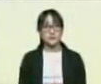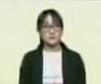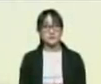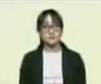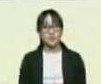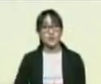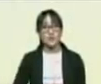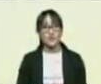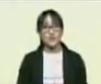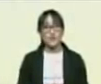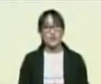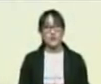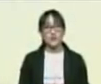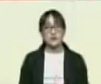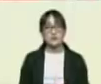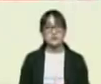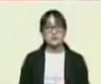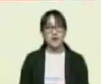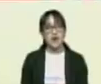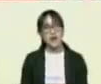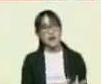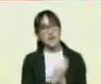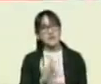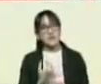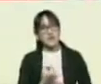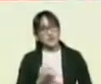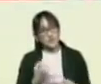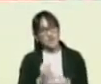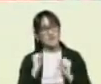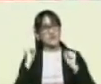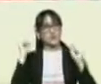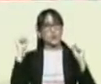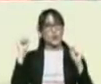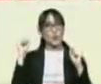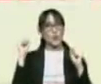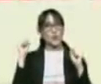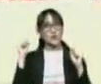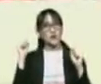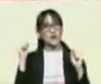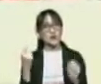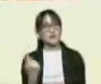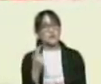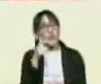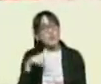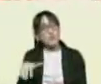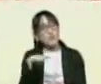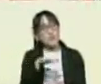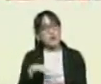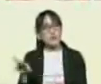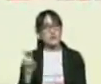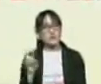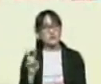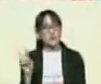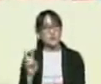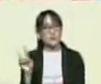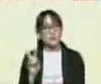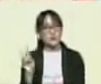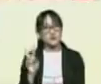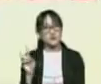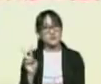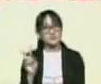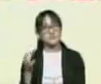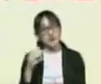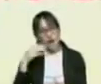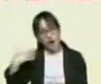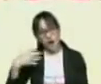fuerza, una energía, unas ganas de victoria que solo el pueblo venezolano conoce en